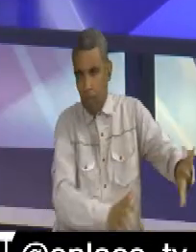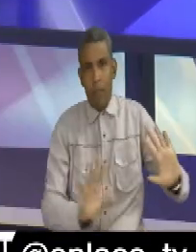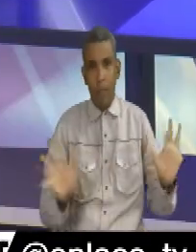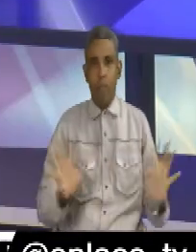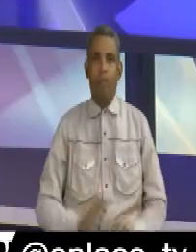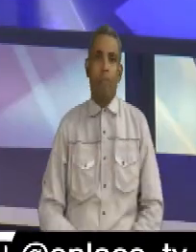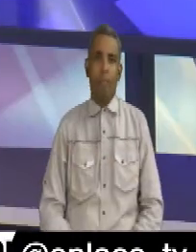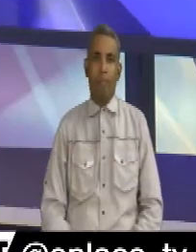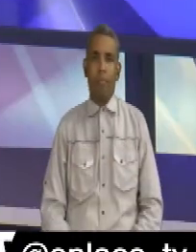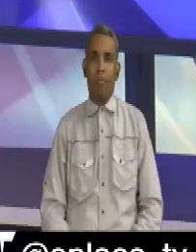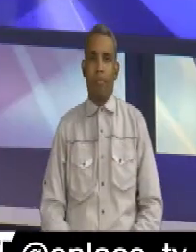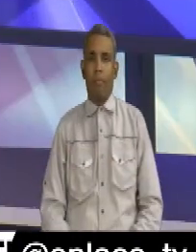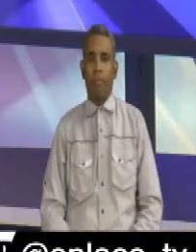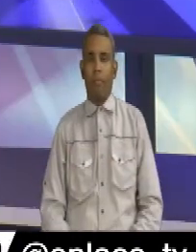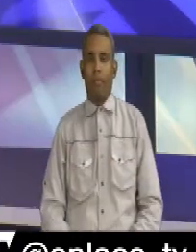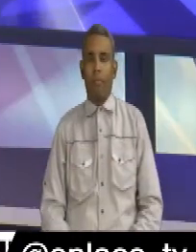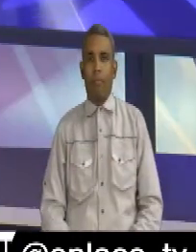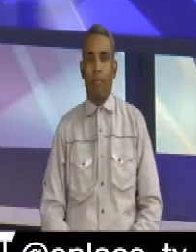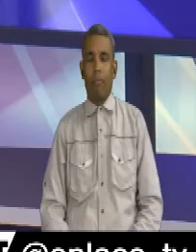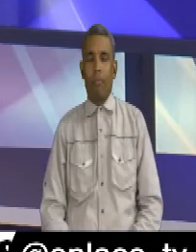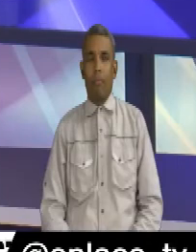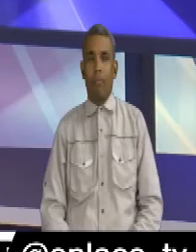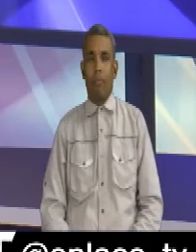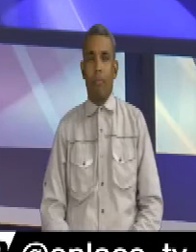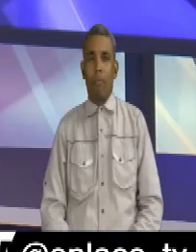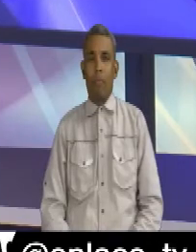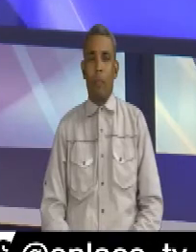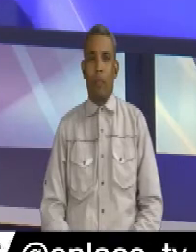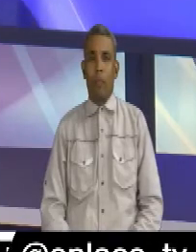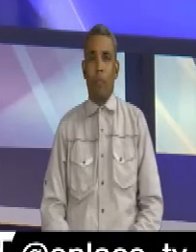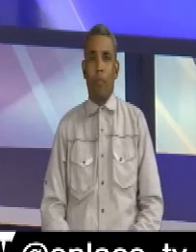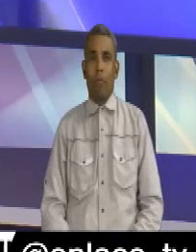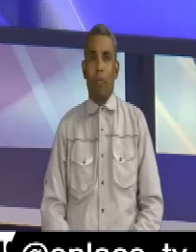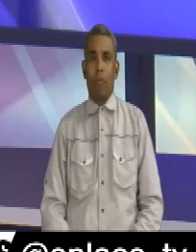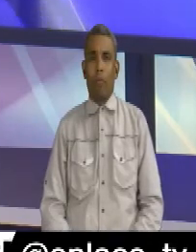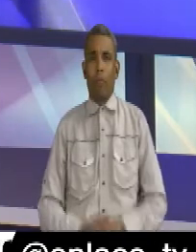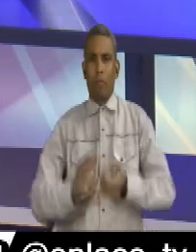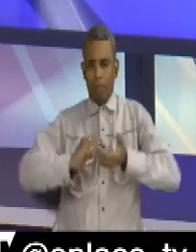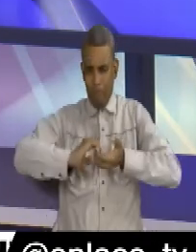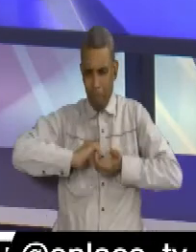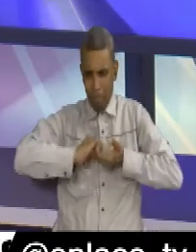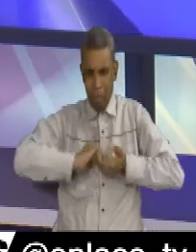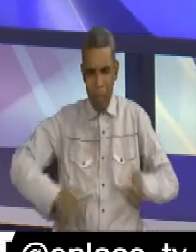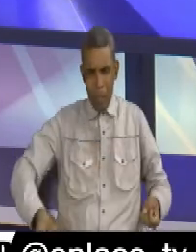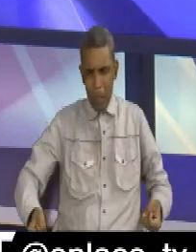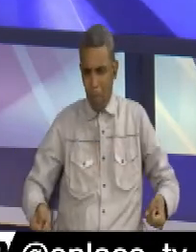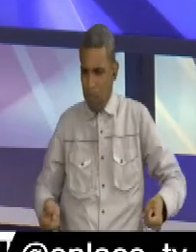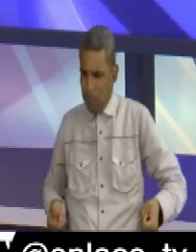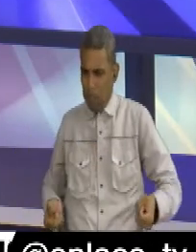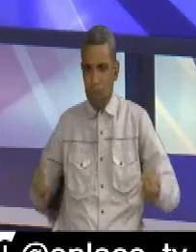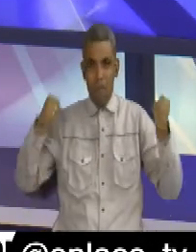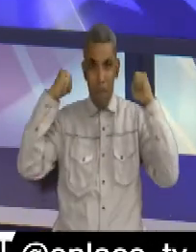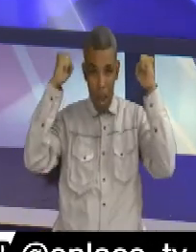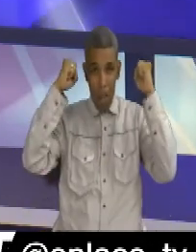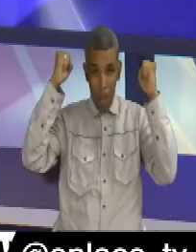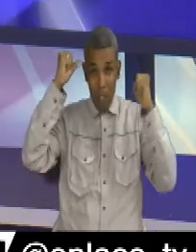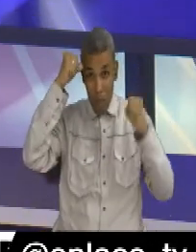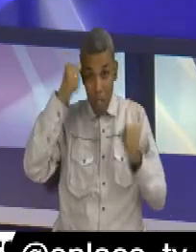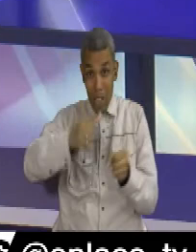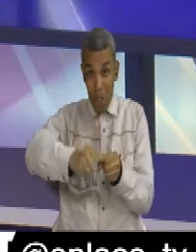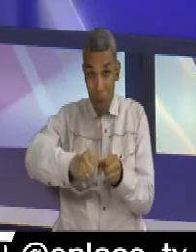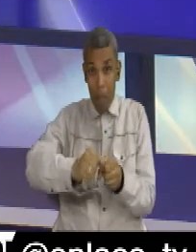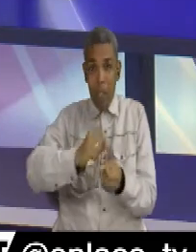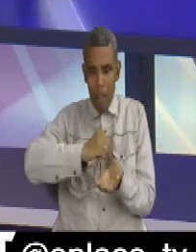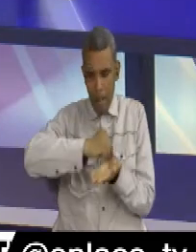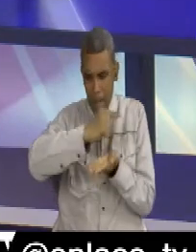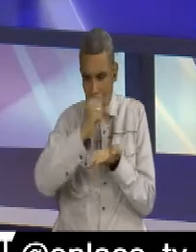Y ante las denuncias y protestas por parte del gremio transportador de vehículos pesados por el mal estado de la carretera nacional, Ecopetrol, Impala y